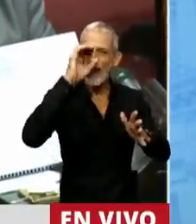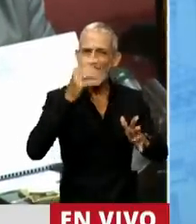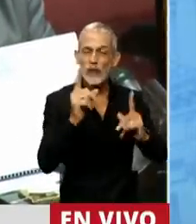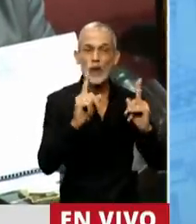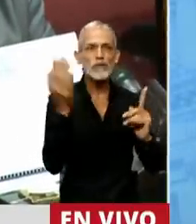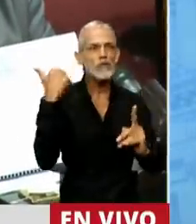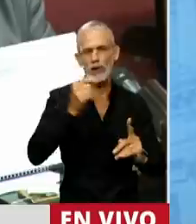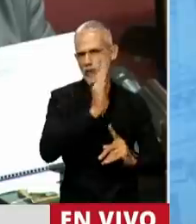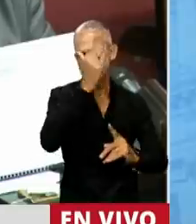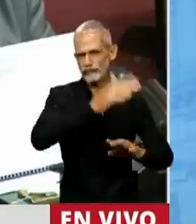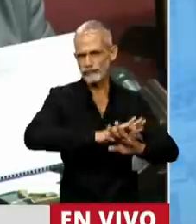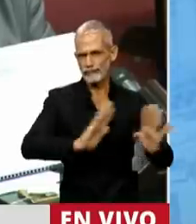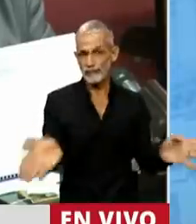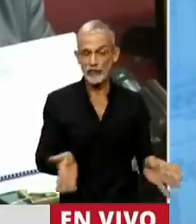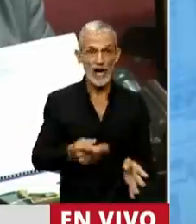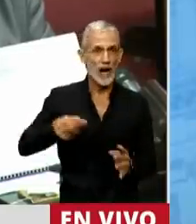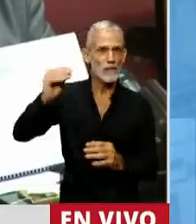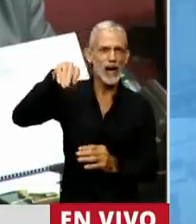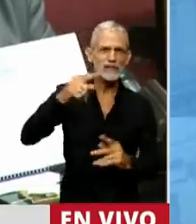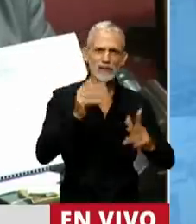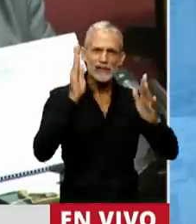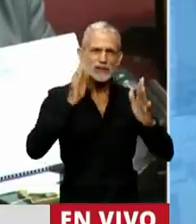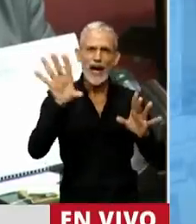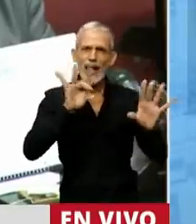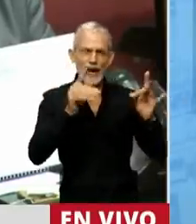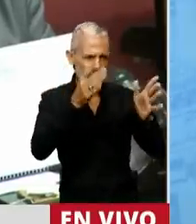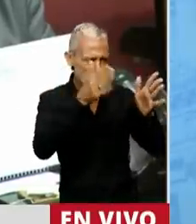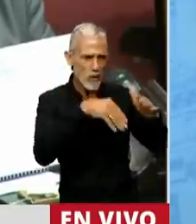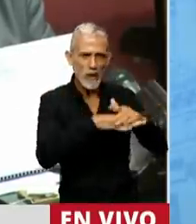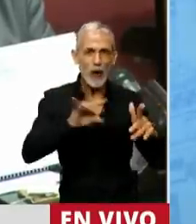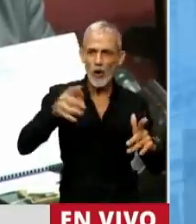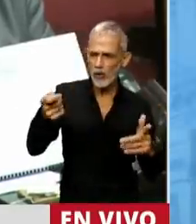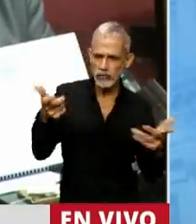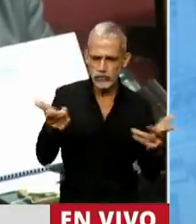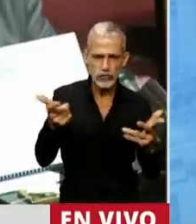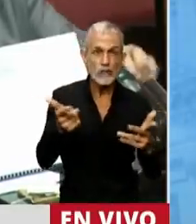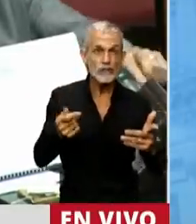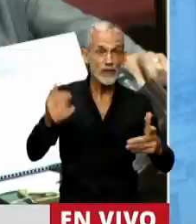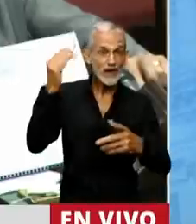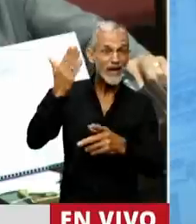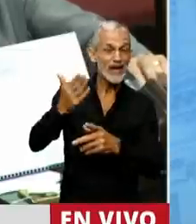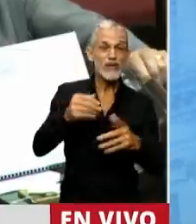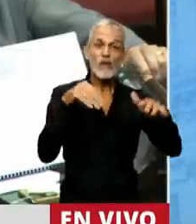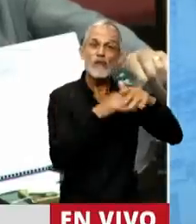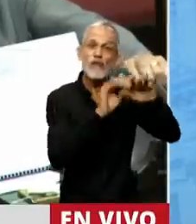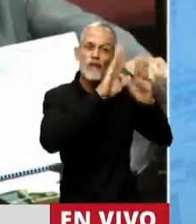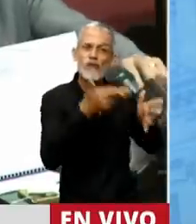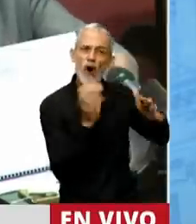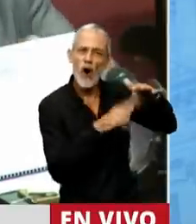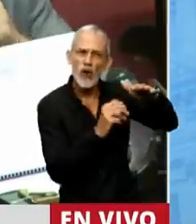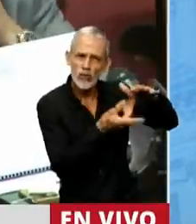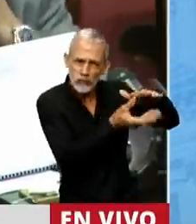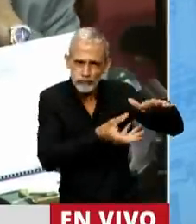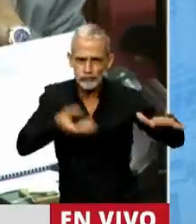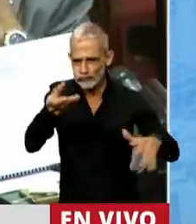muchachos. ¿A quién eligen cuando liquidan los activos del Fondo de Garantía de